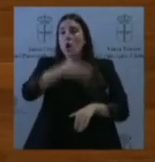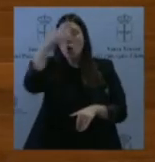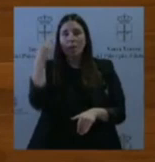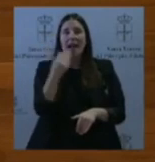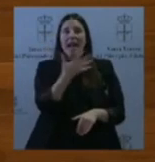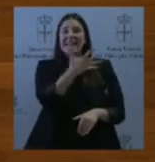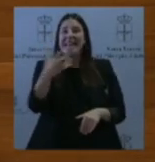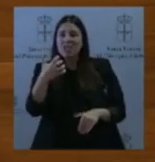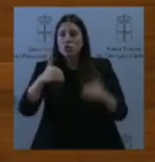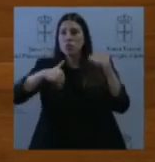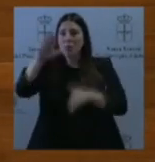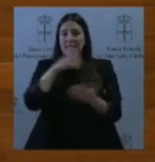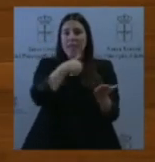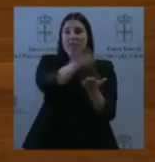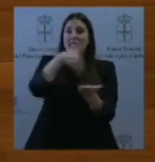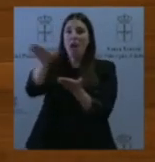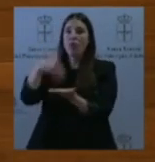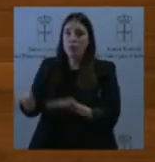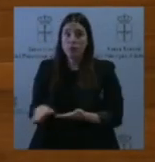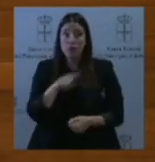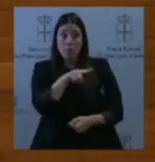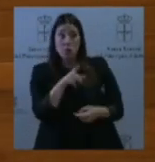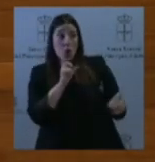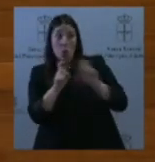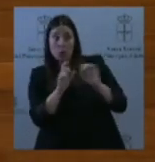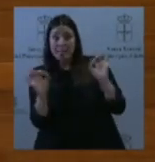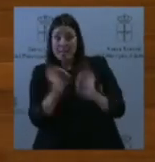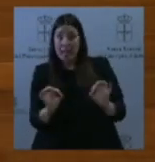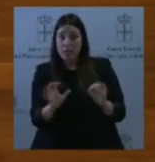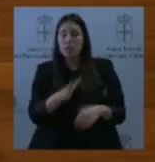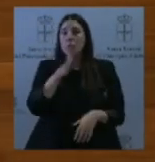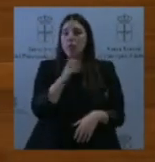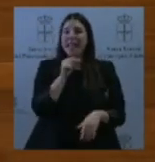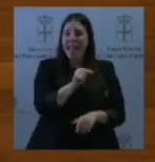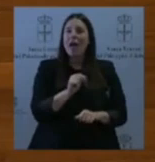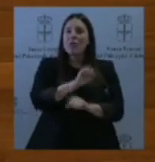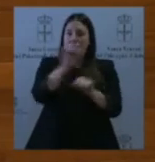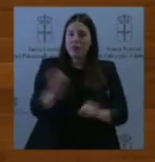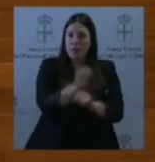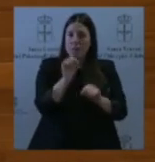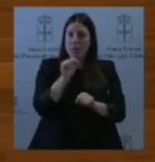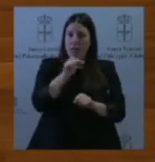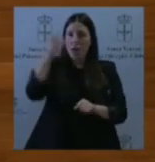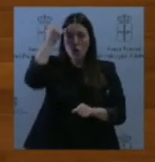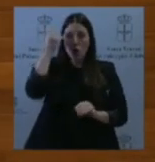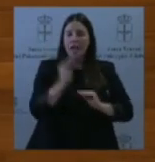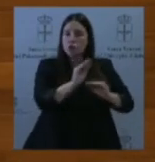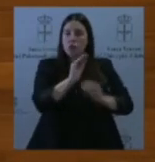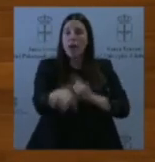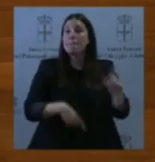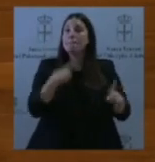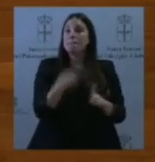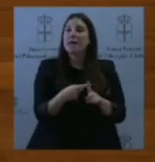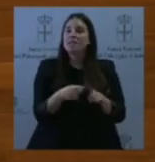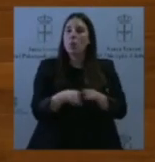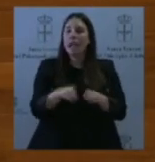eso no va a protestar, porque no solo defiende esta PNL su ideología, sino defiende también sus intereses de clase. Evidentemente estará